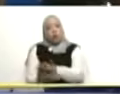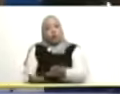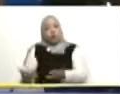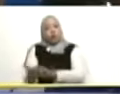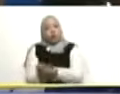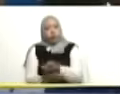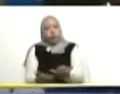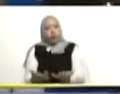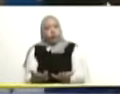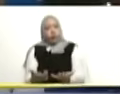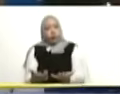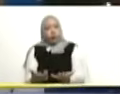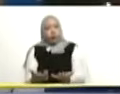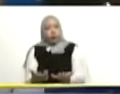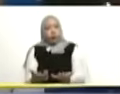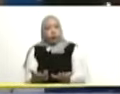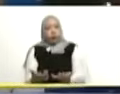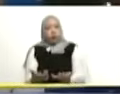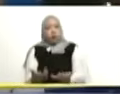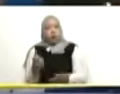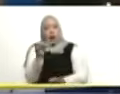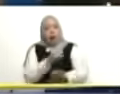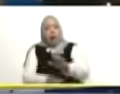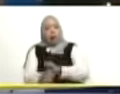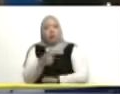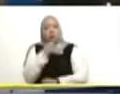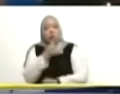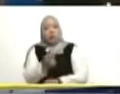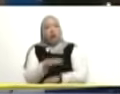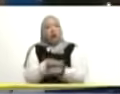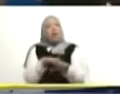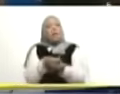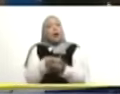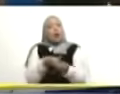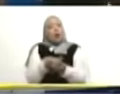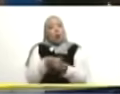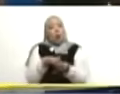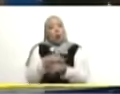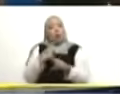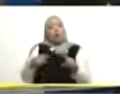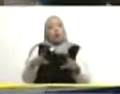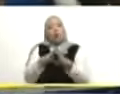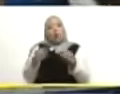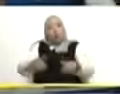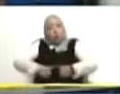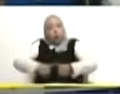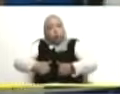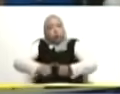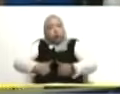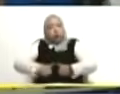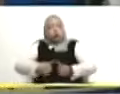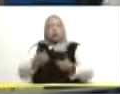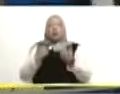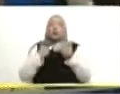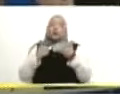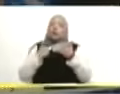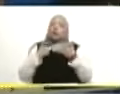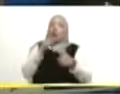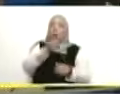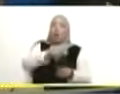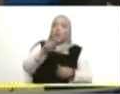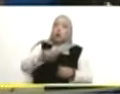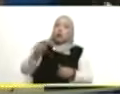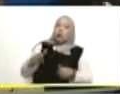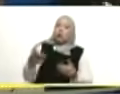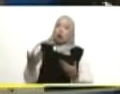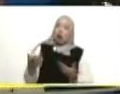heridas. Es muy fácil pedir perdón, ¿verdad? Después de todo el daño que hicieron y que todavía hacen con